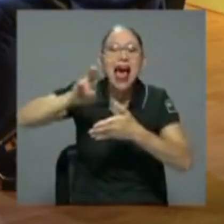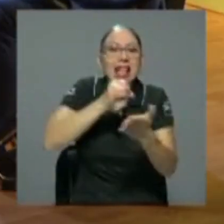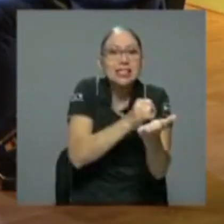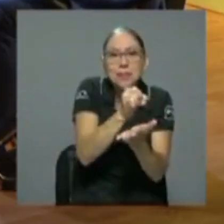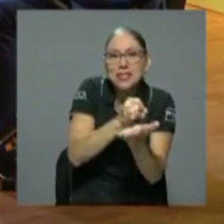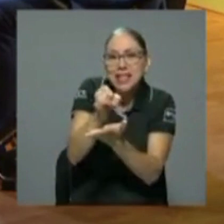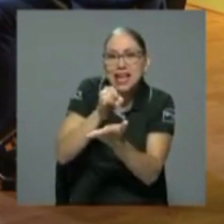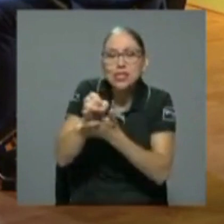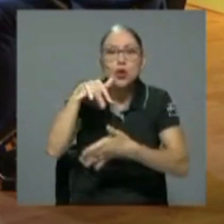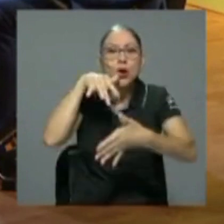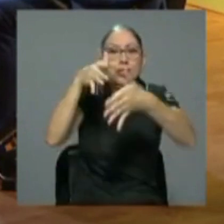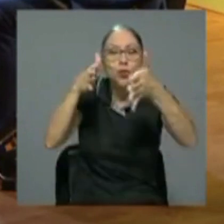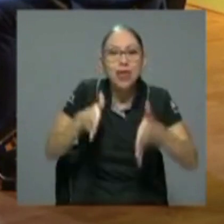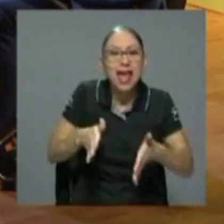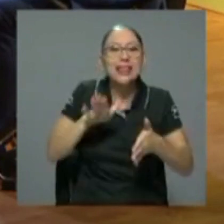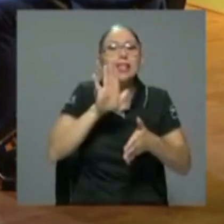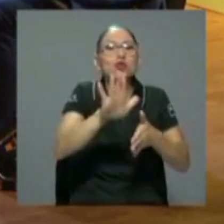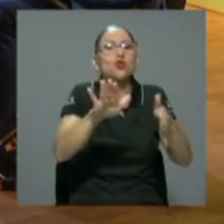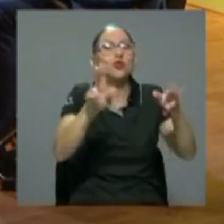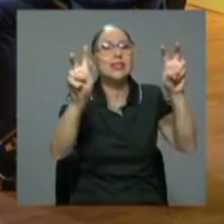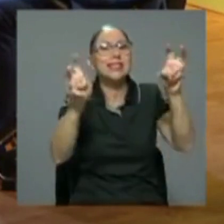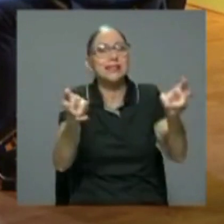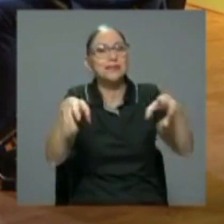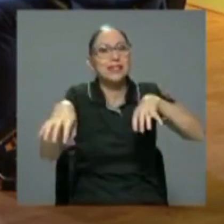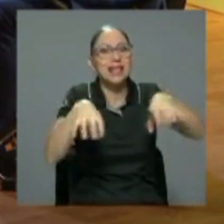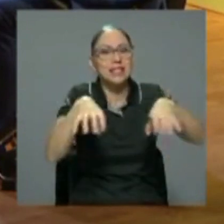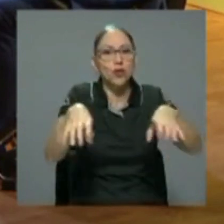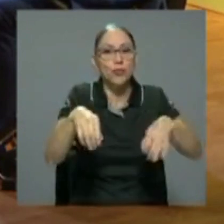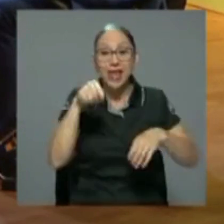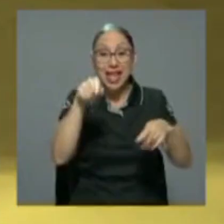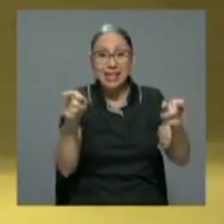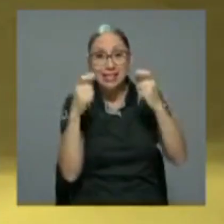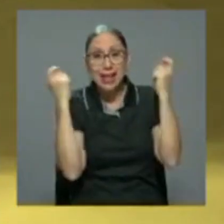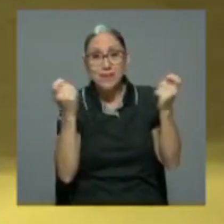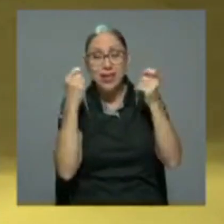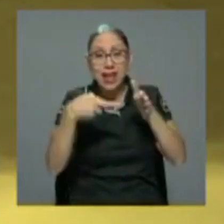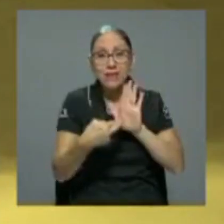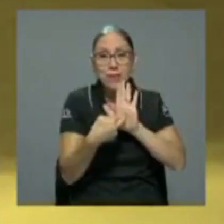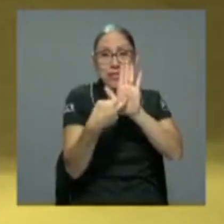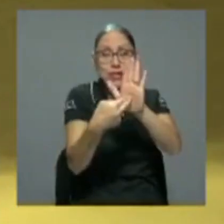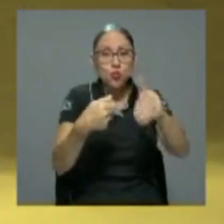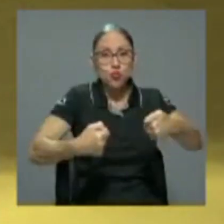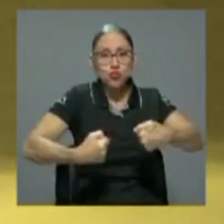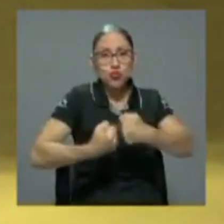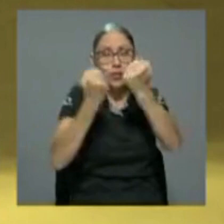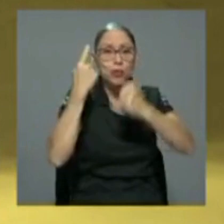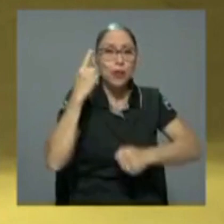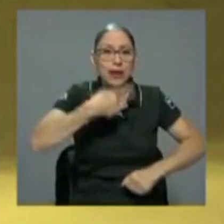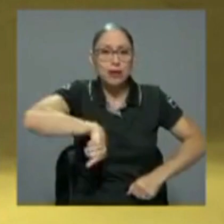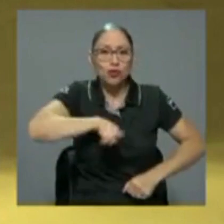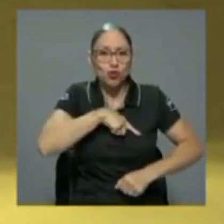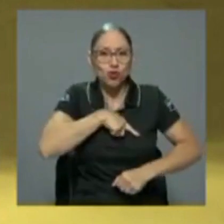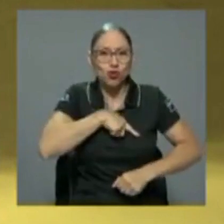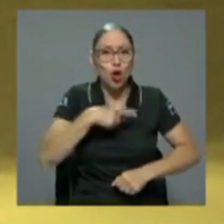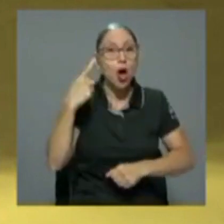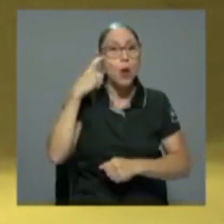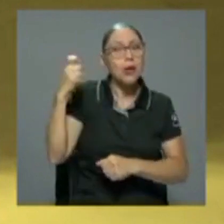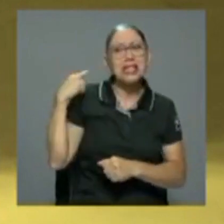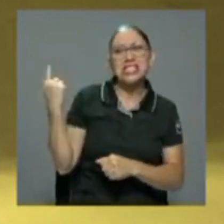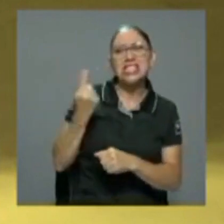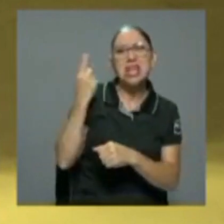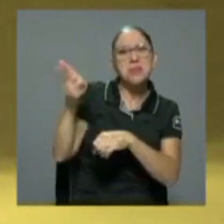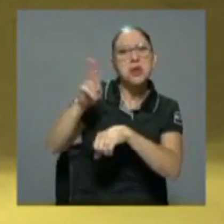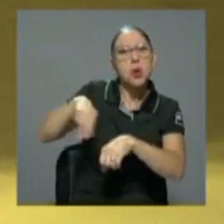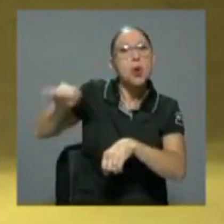acción. Esta feria representó un gran reto para nosotros porque usualmente las universidades que son invitadas